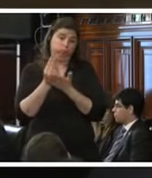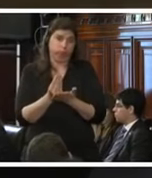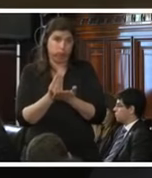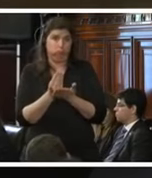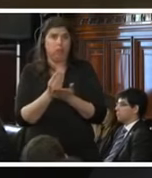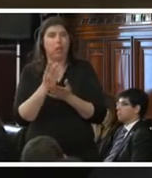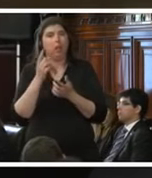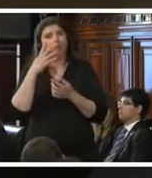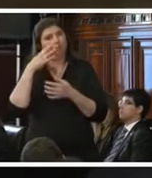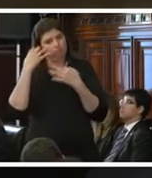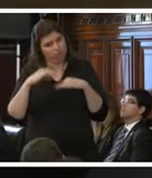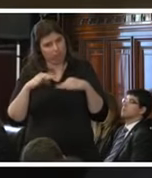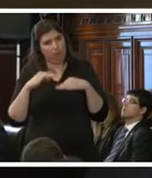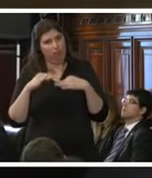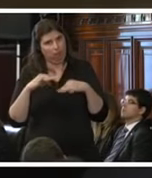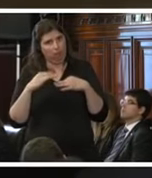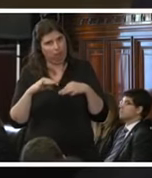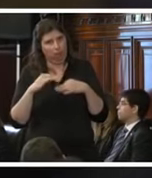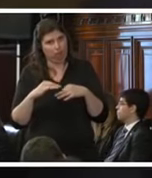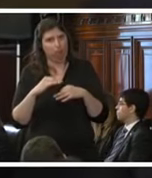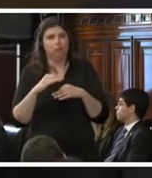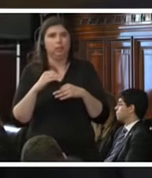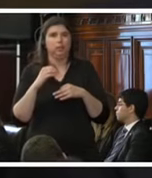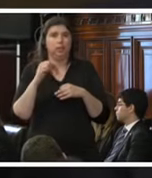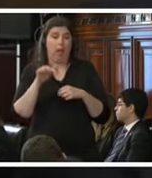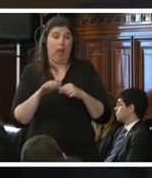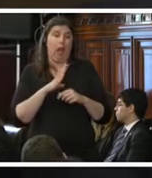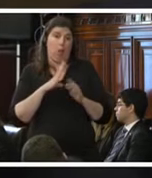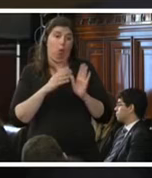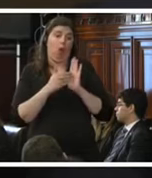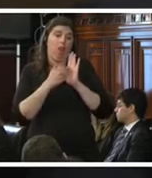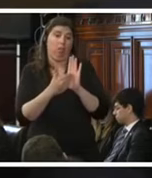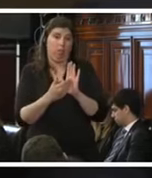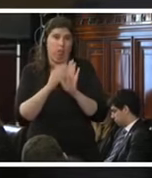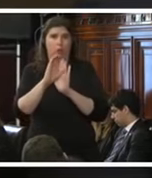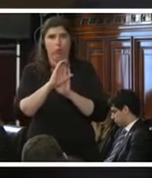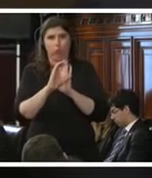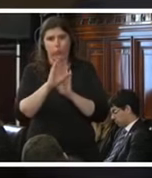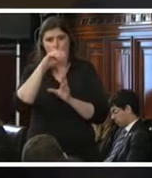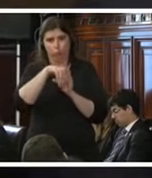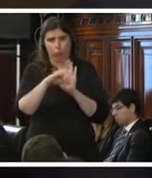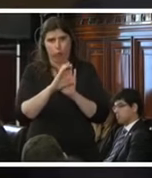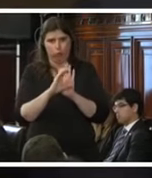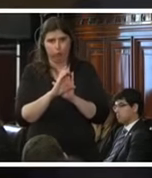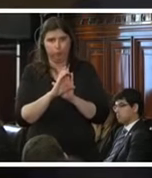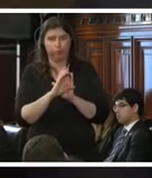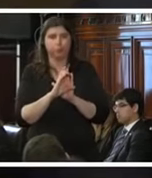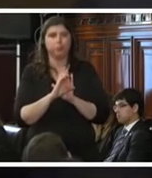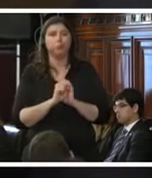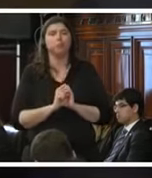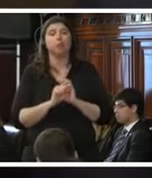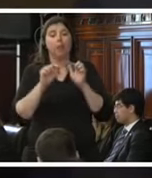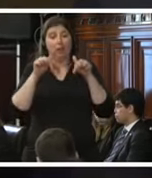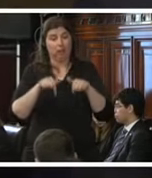realidad en el paladín republicano de las garantías constitucionales. En esta lógica